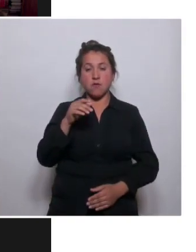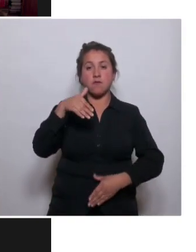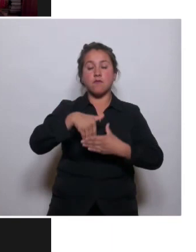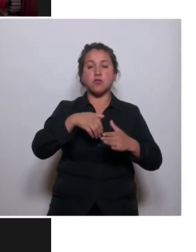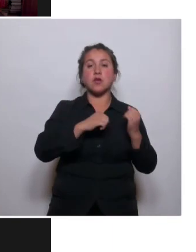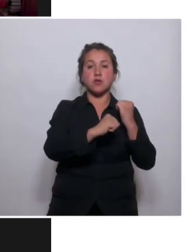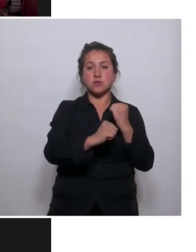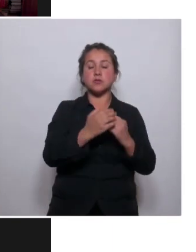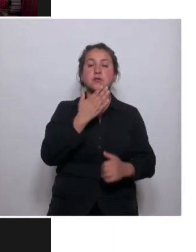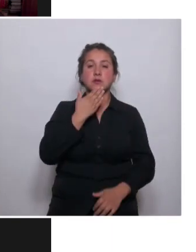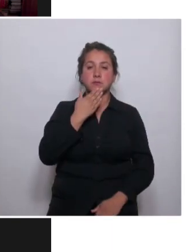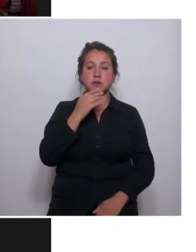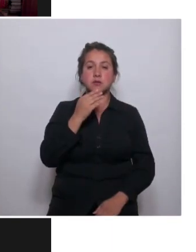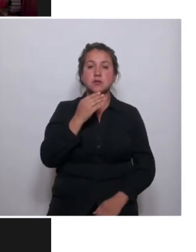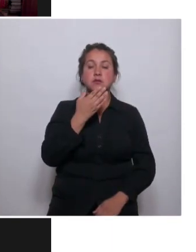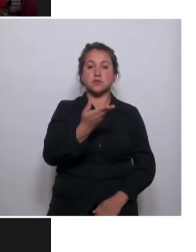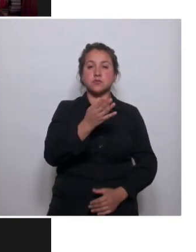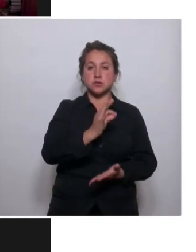contra también, señor secretario.